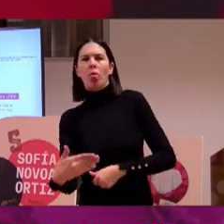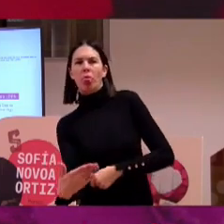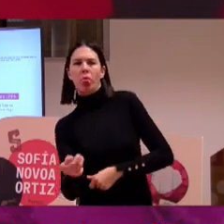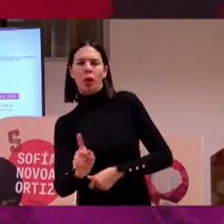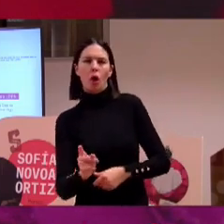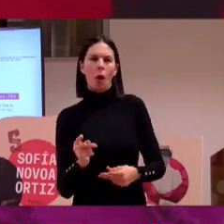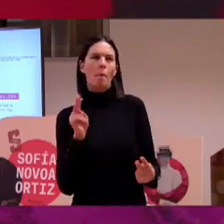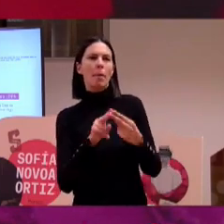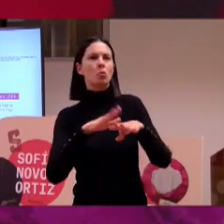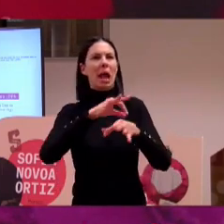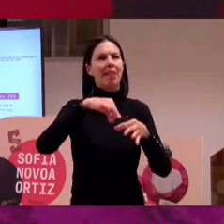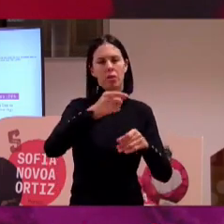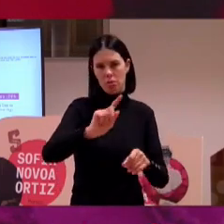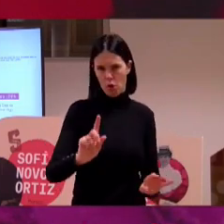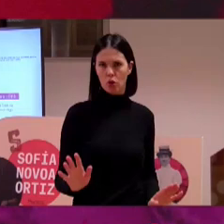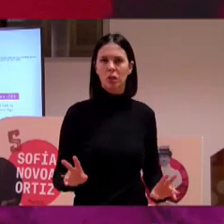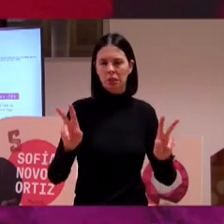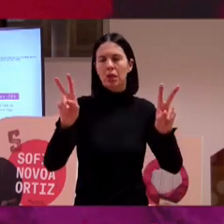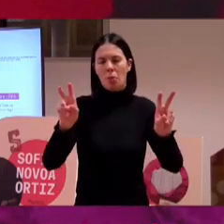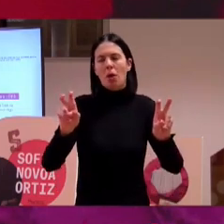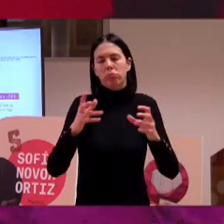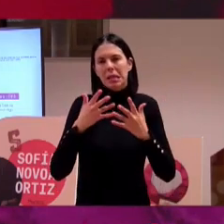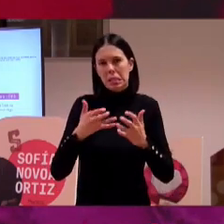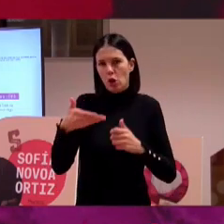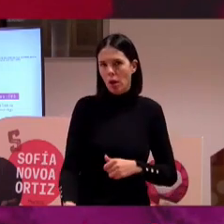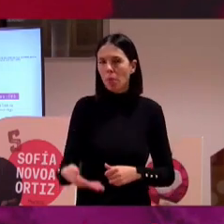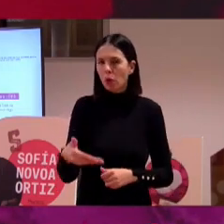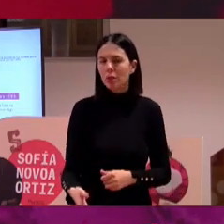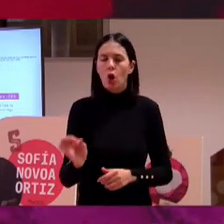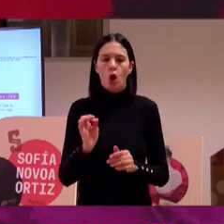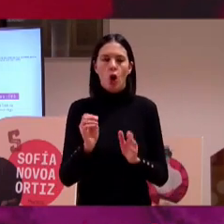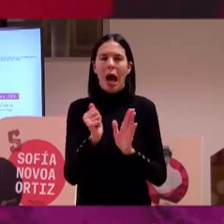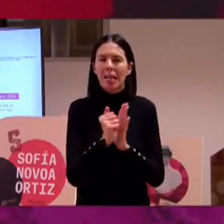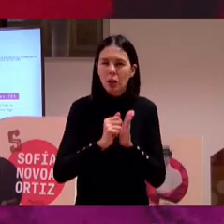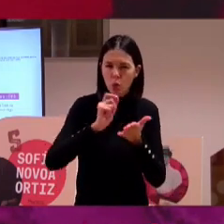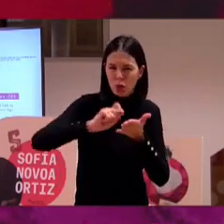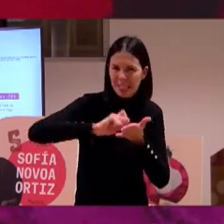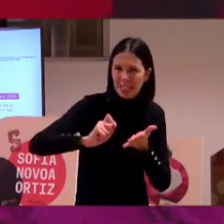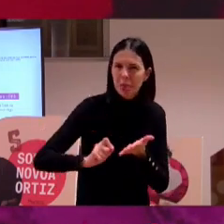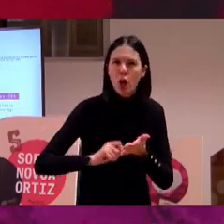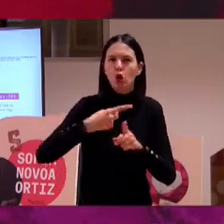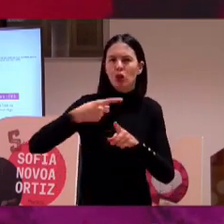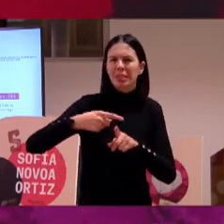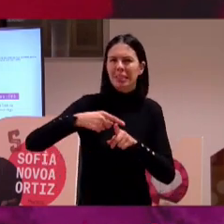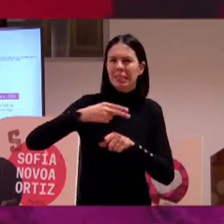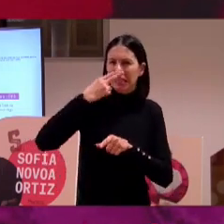vernos a tomar un café, non. Entón, escribe artigos, o sea, ten cousas das que falar.